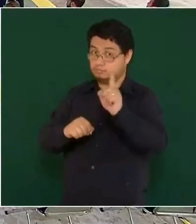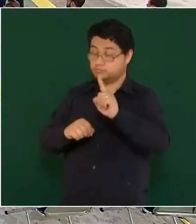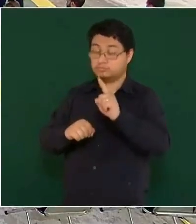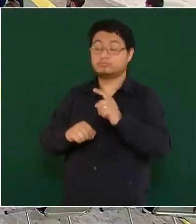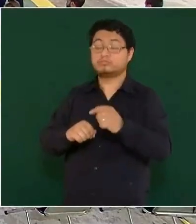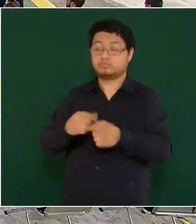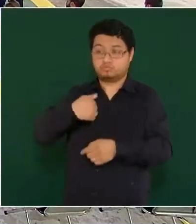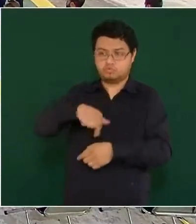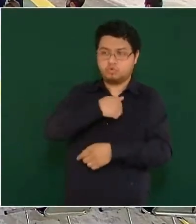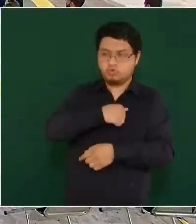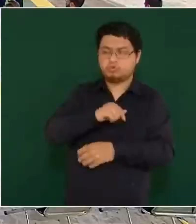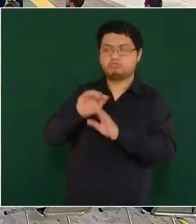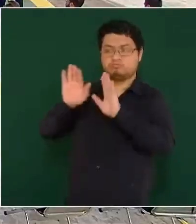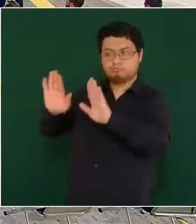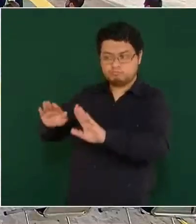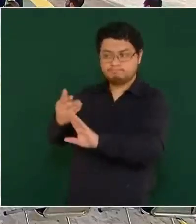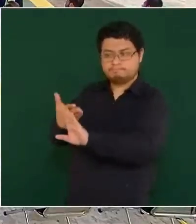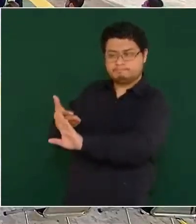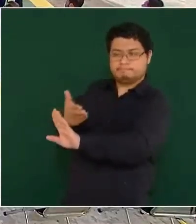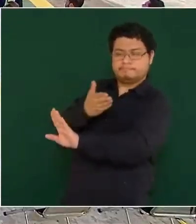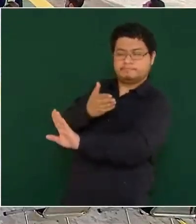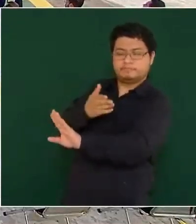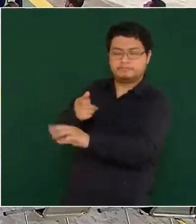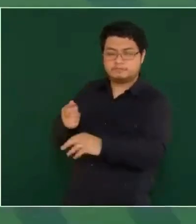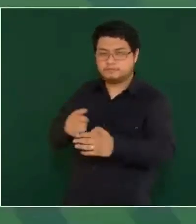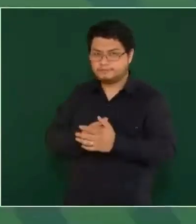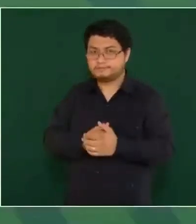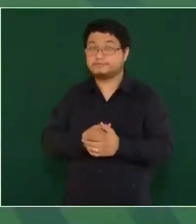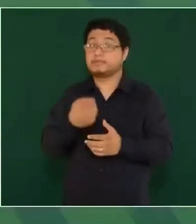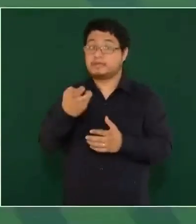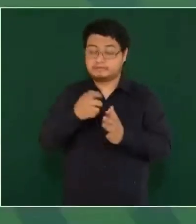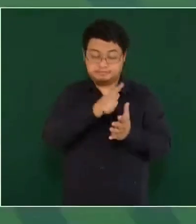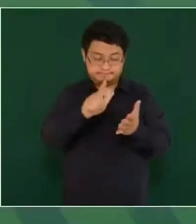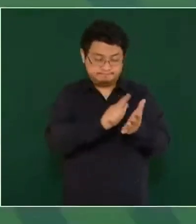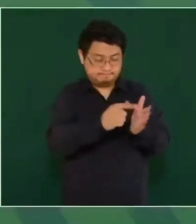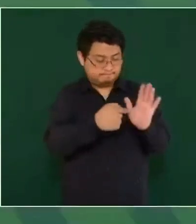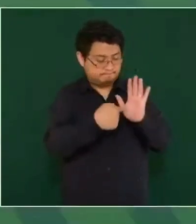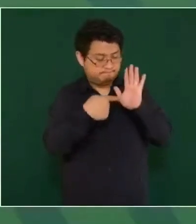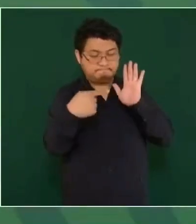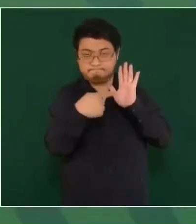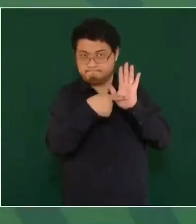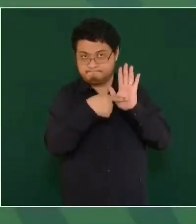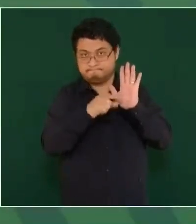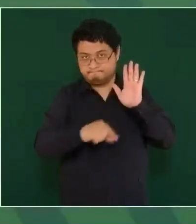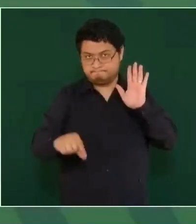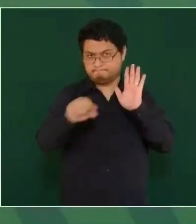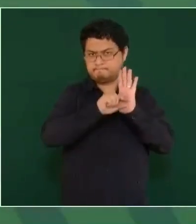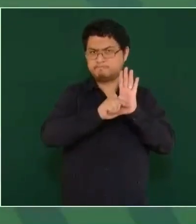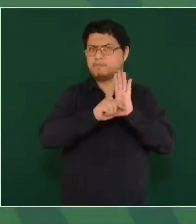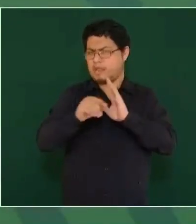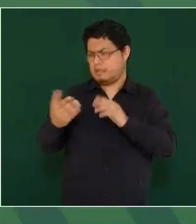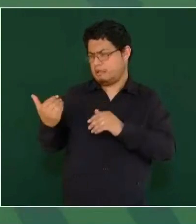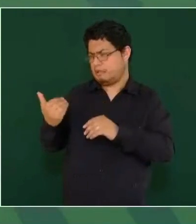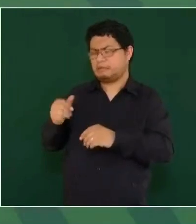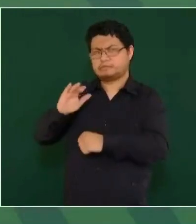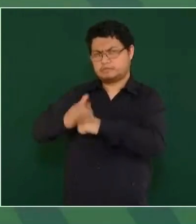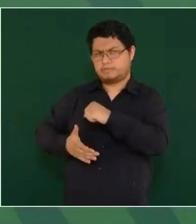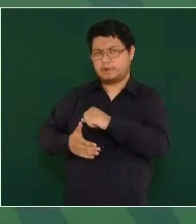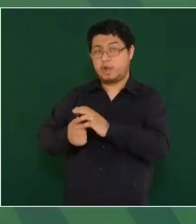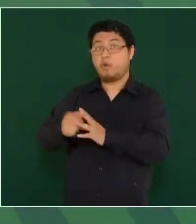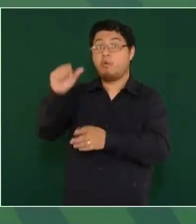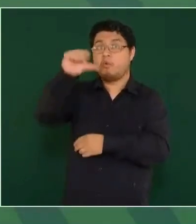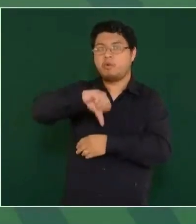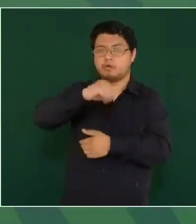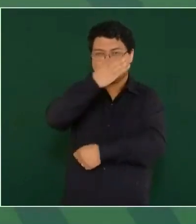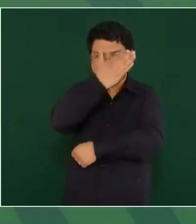va en especificado en la ley este la están terminando hoy por la tarde la